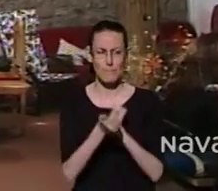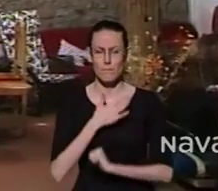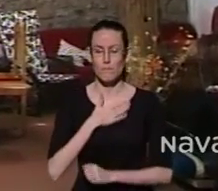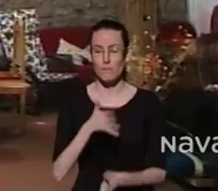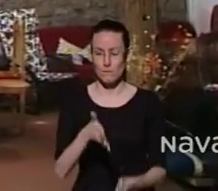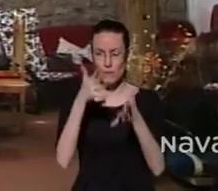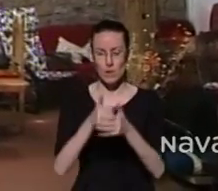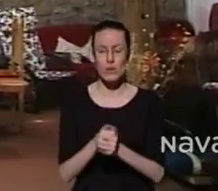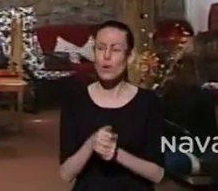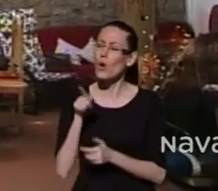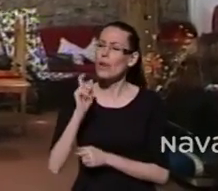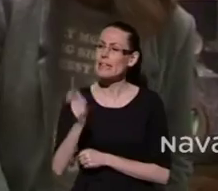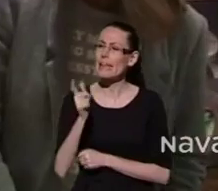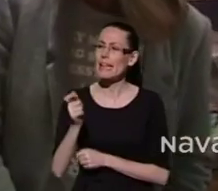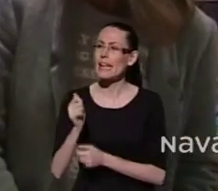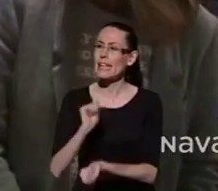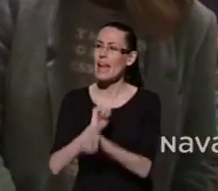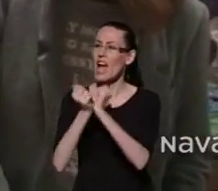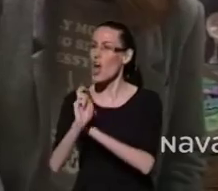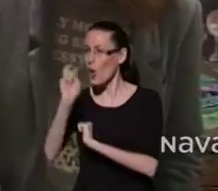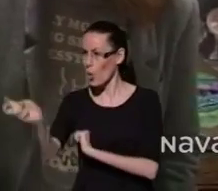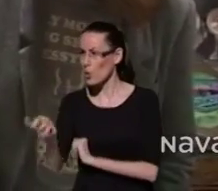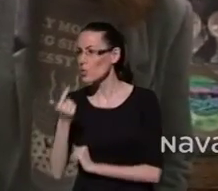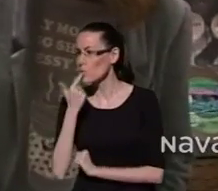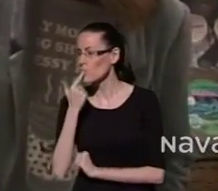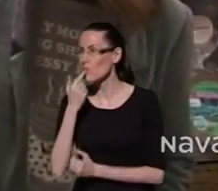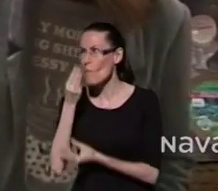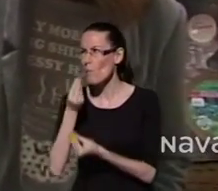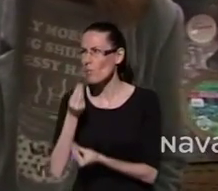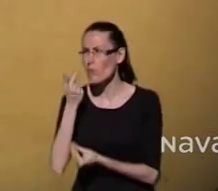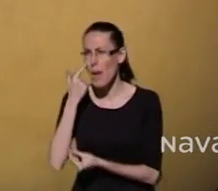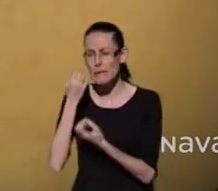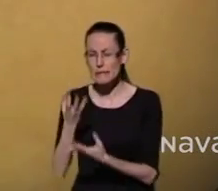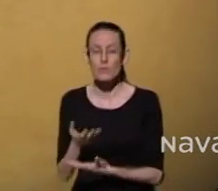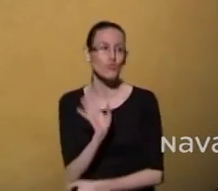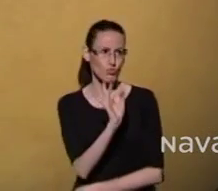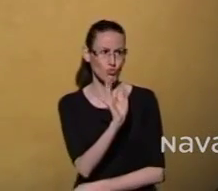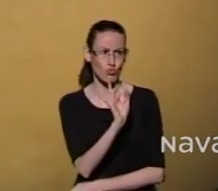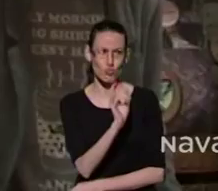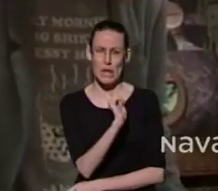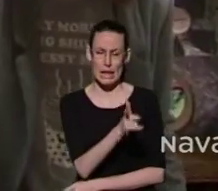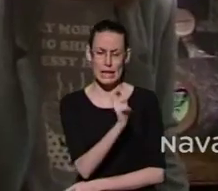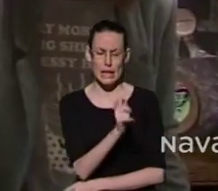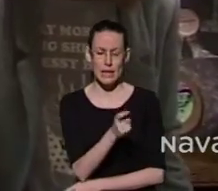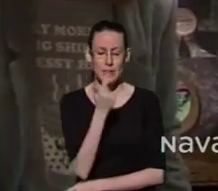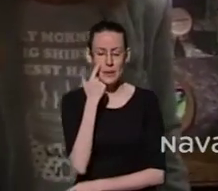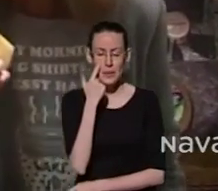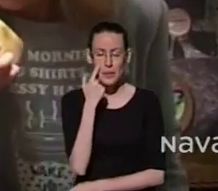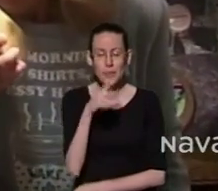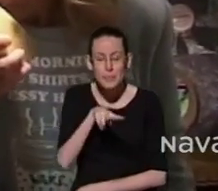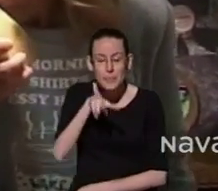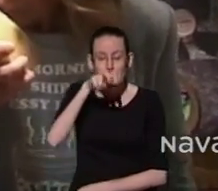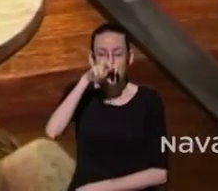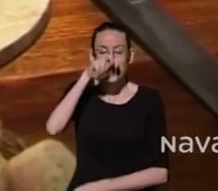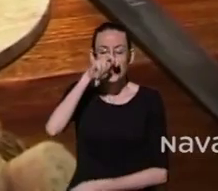quesos para saber cómo son? Nos gusta probar otros quesos también. Y sí. También comemos otro queso. Hay que olerlo primero. Primero se